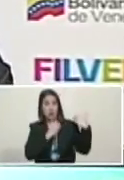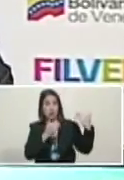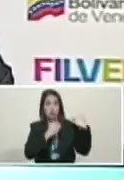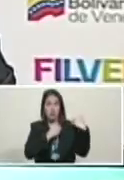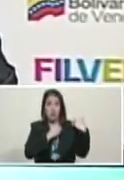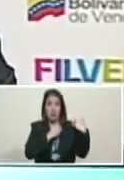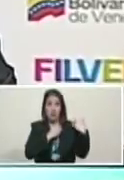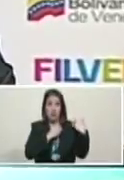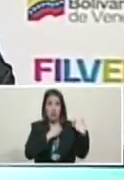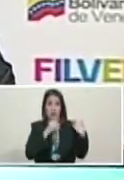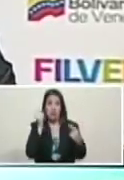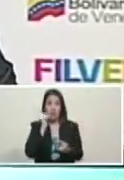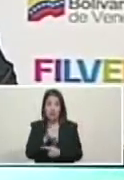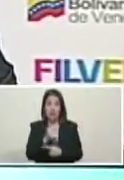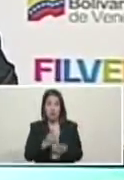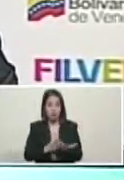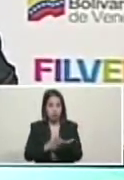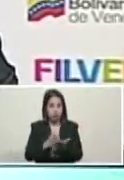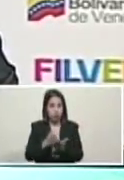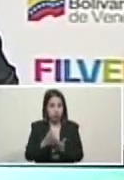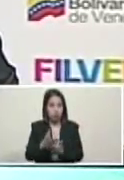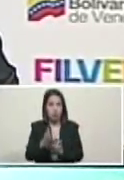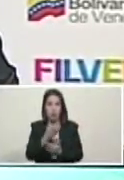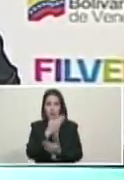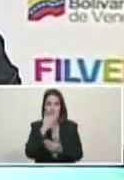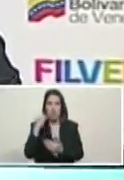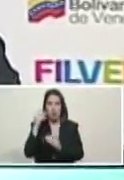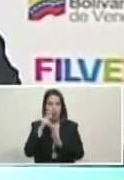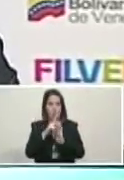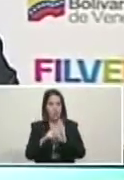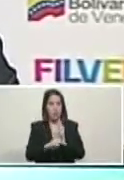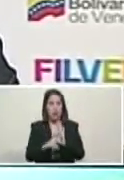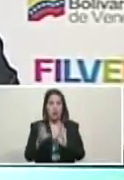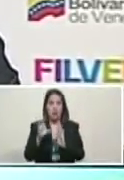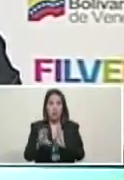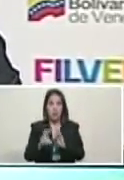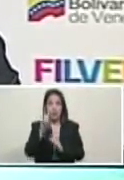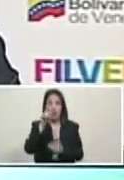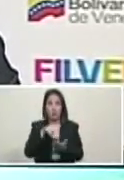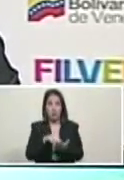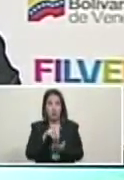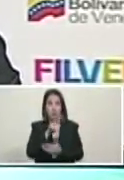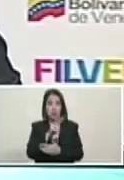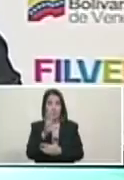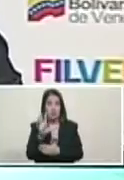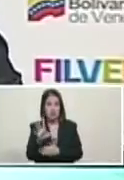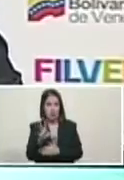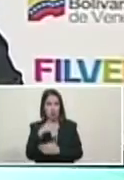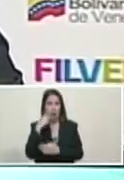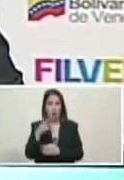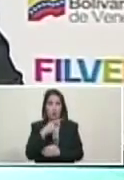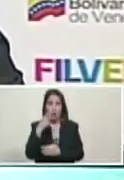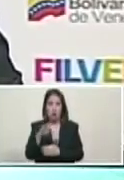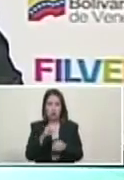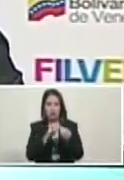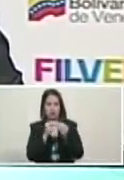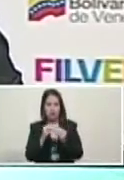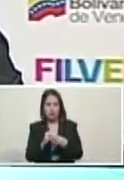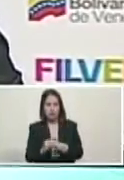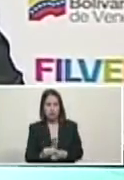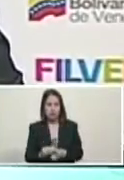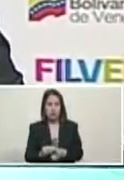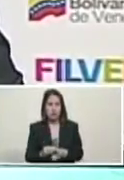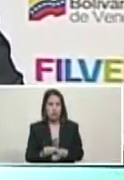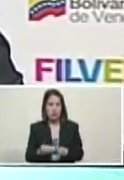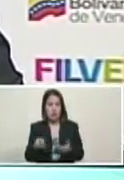que hilvanar en el marco del Plan de la Patria 2025 una política de edición, de acceso